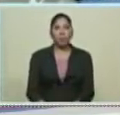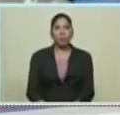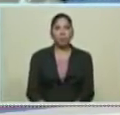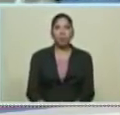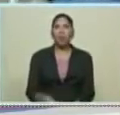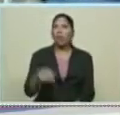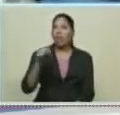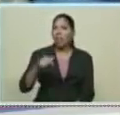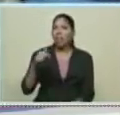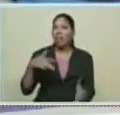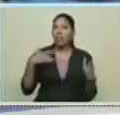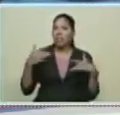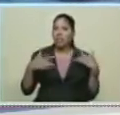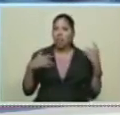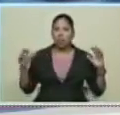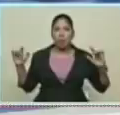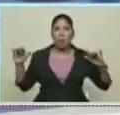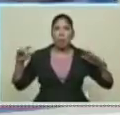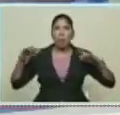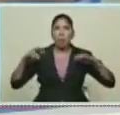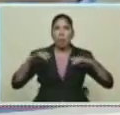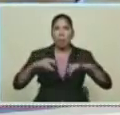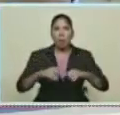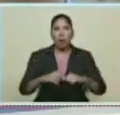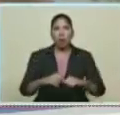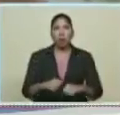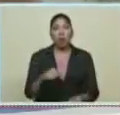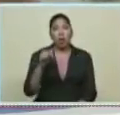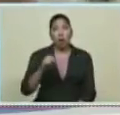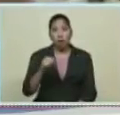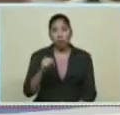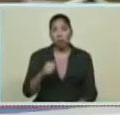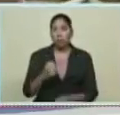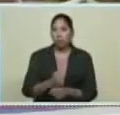estos encuentros de trabajo permanente,